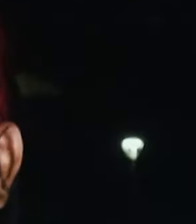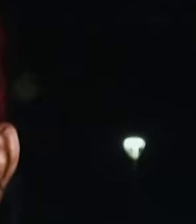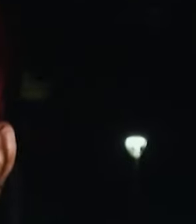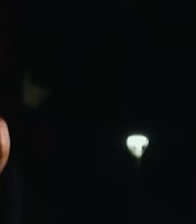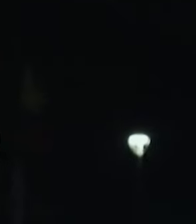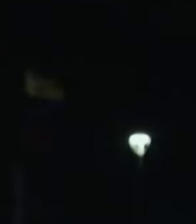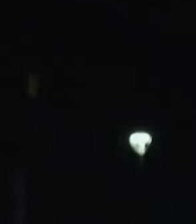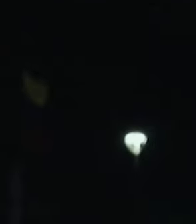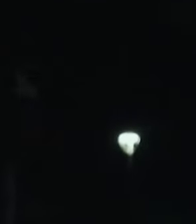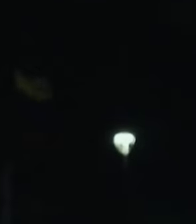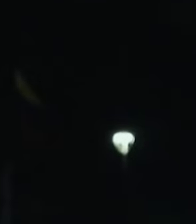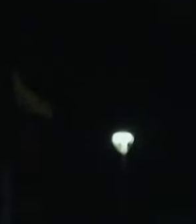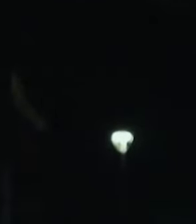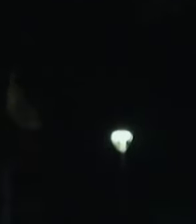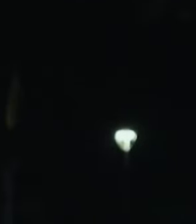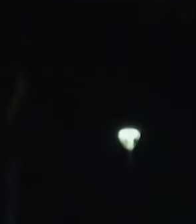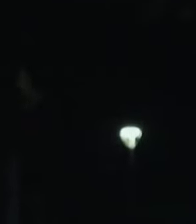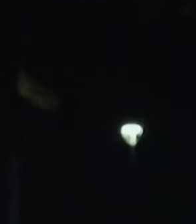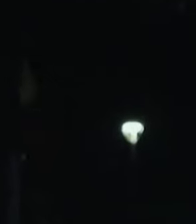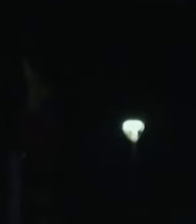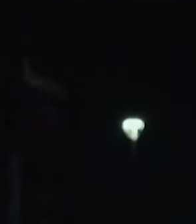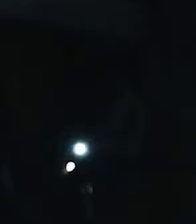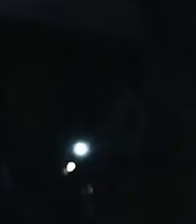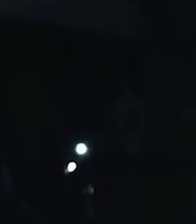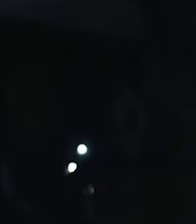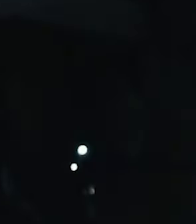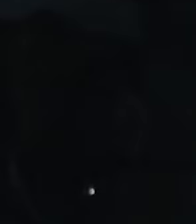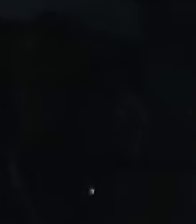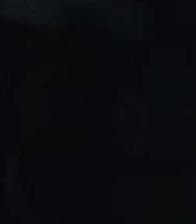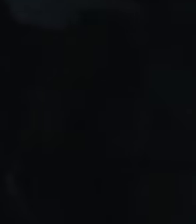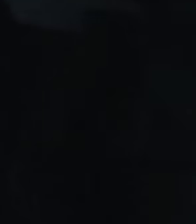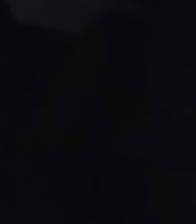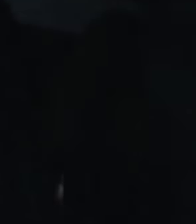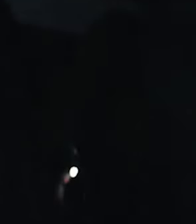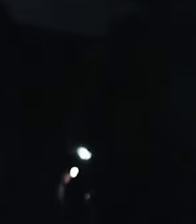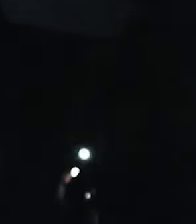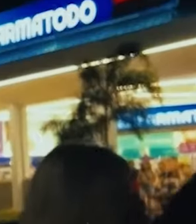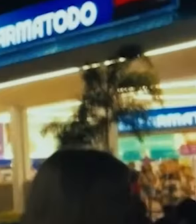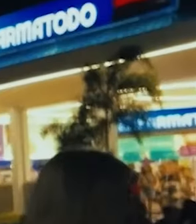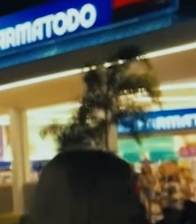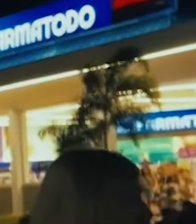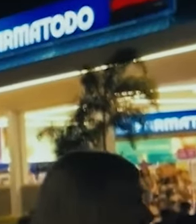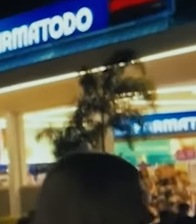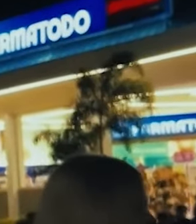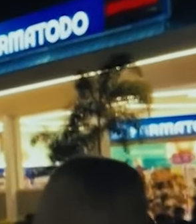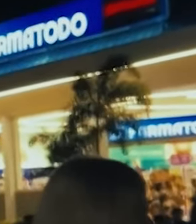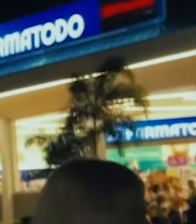¿Libertad para qué? Para regresar a nuestra Venezuela, para poder estar con nuestra familia. Teníamos la fe intacta.